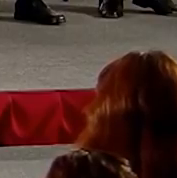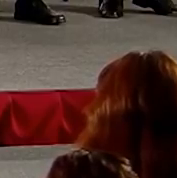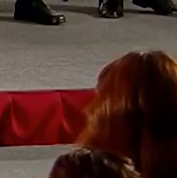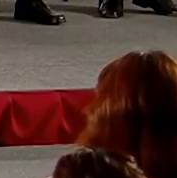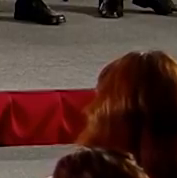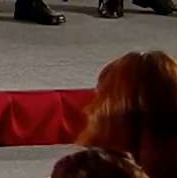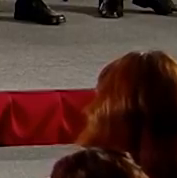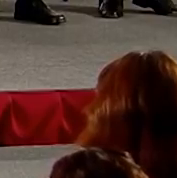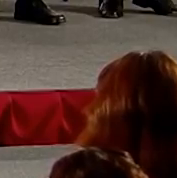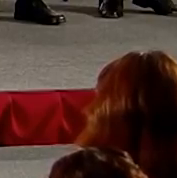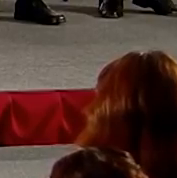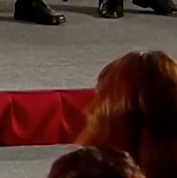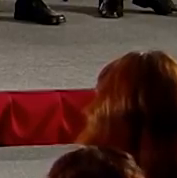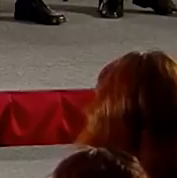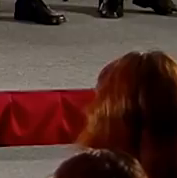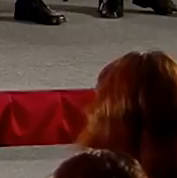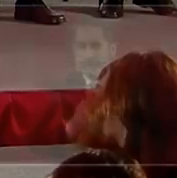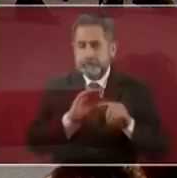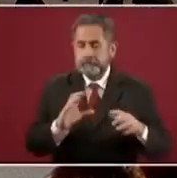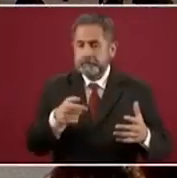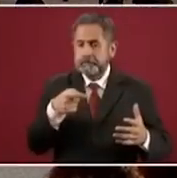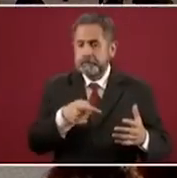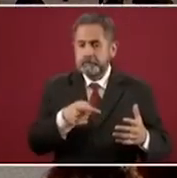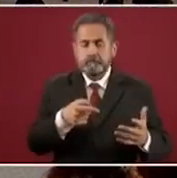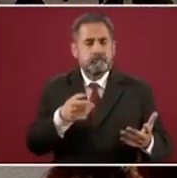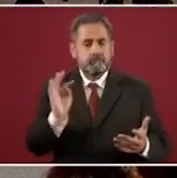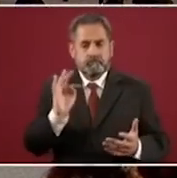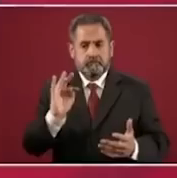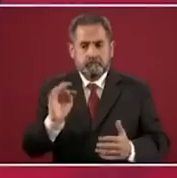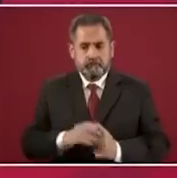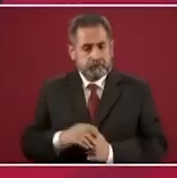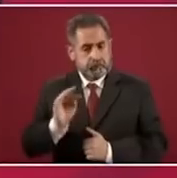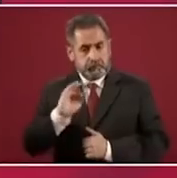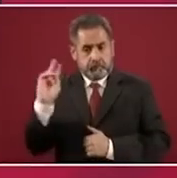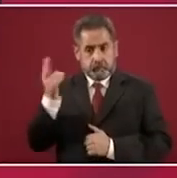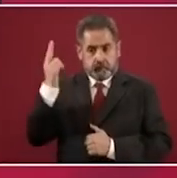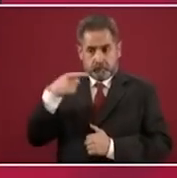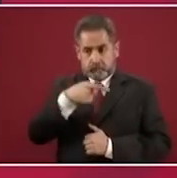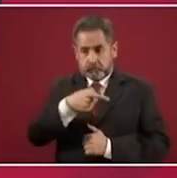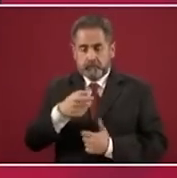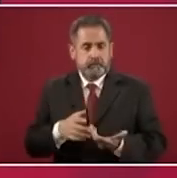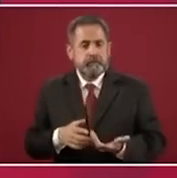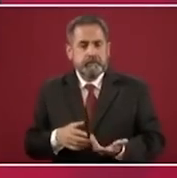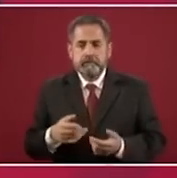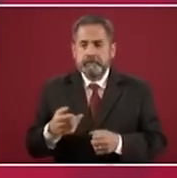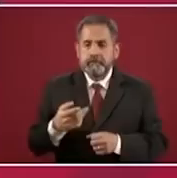esta situación especial en la universidad por violencia de género y